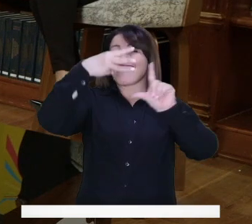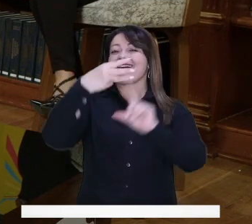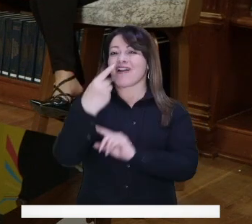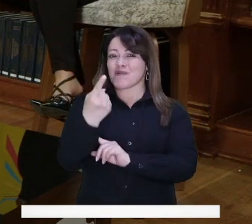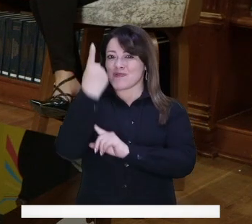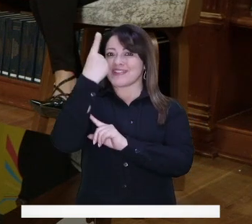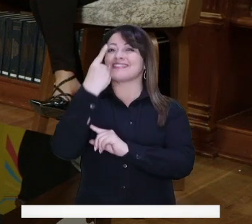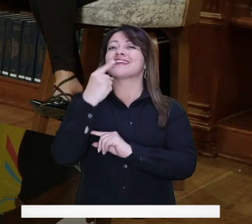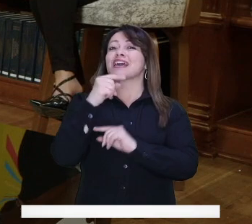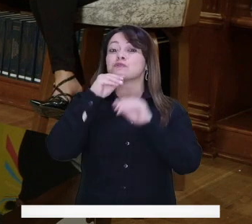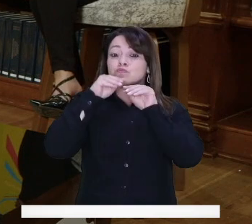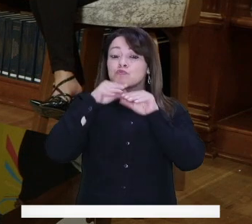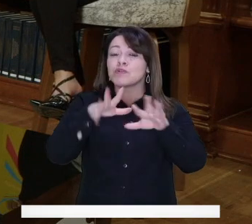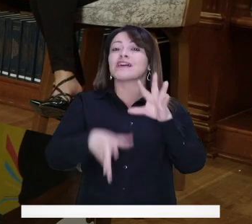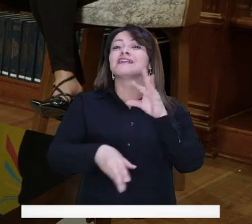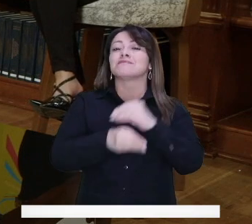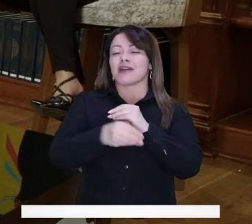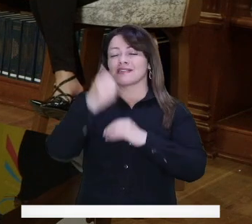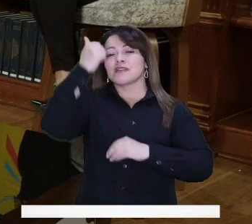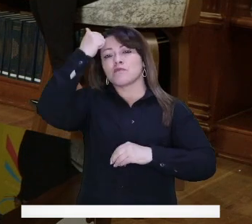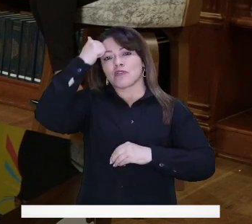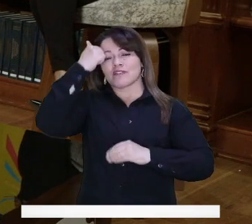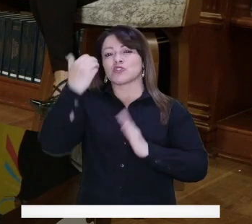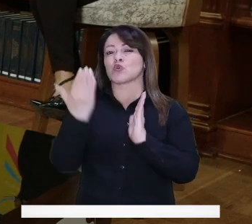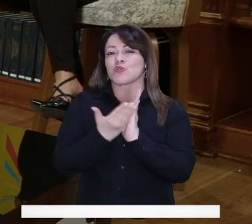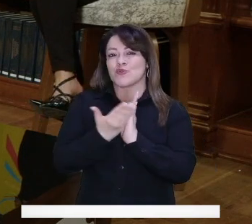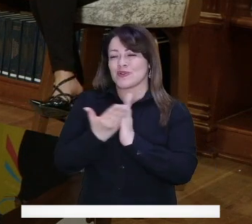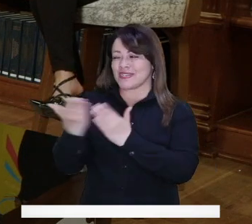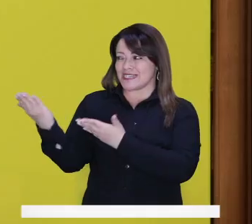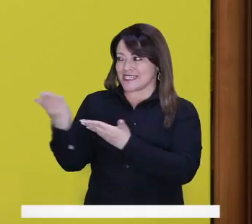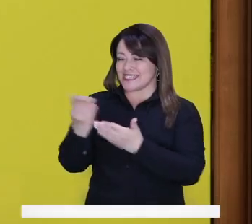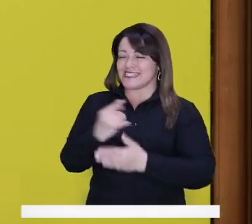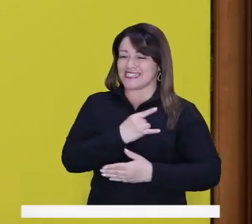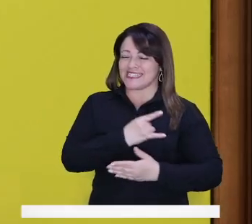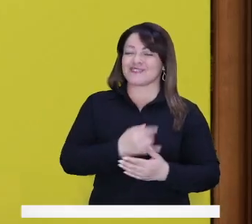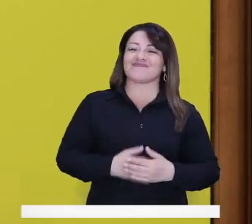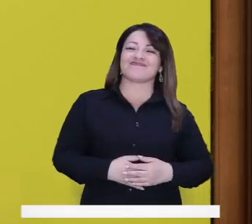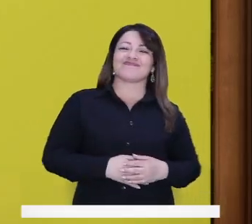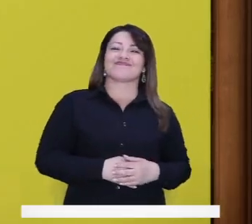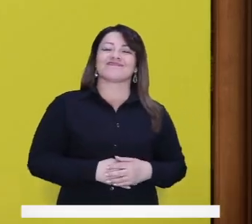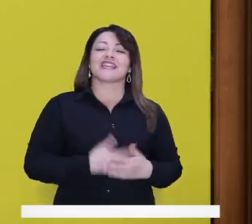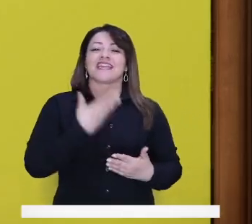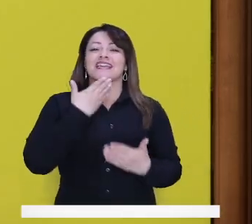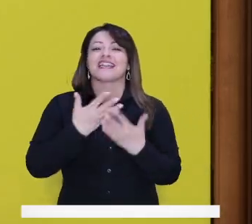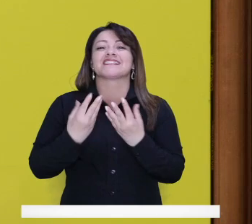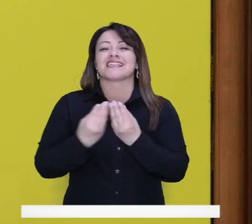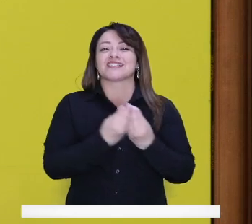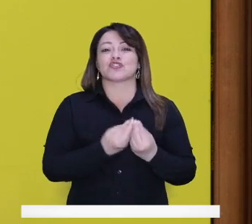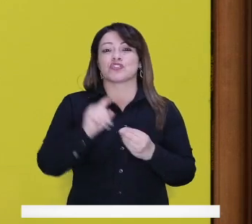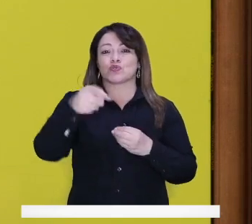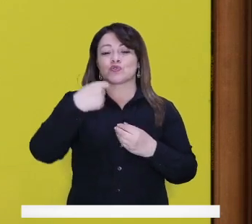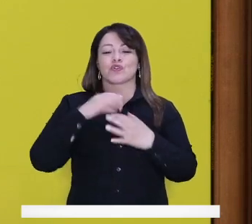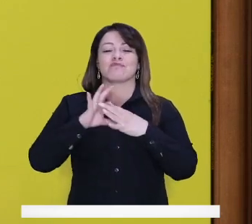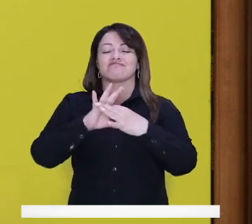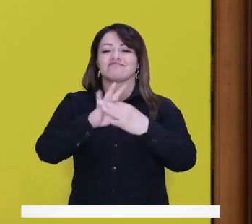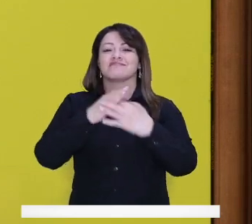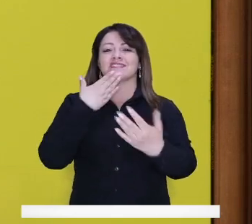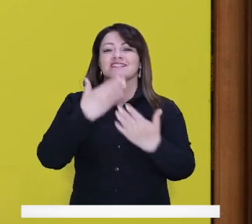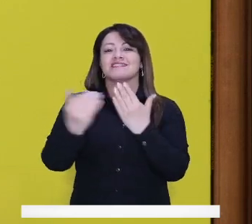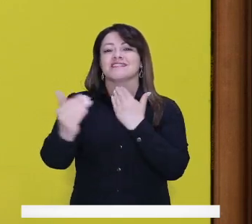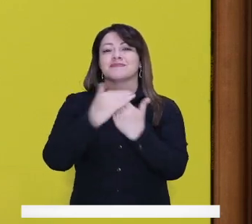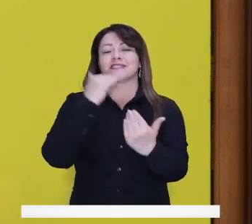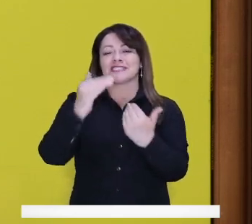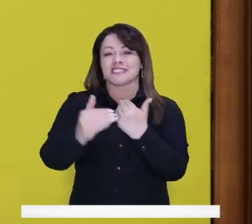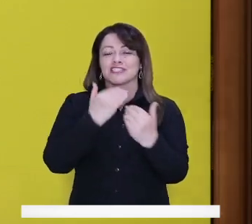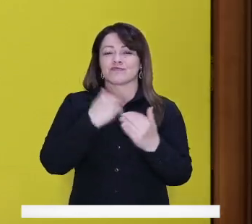en políticas públicas y también ha sido profesor universitario. Concejal, bienvenido. Mil gracias al Consejo Contigo, mil gracias